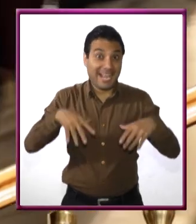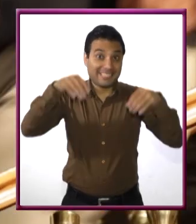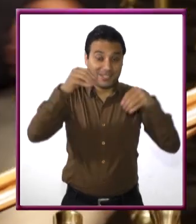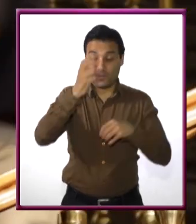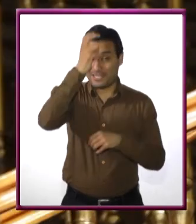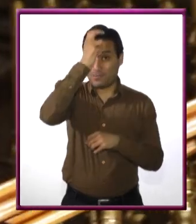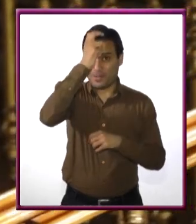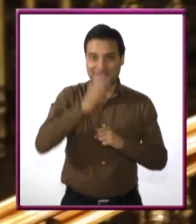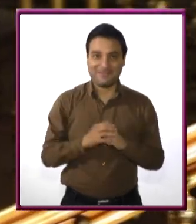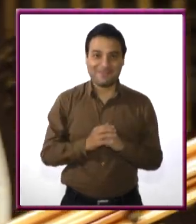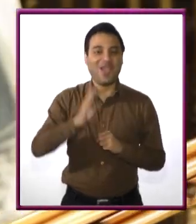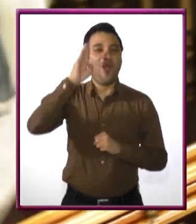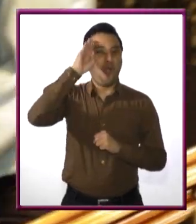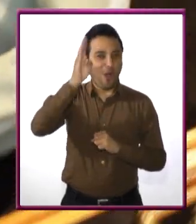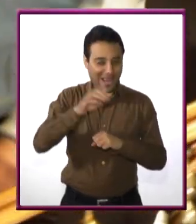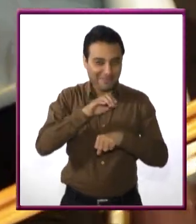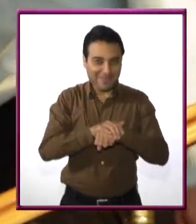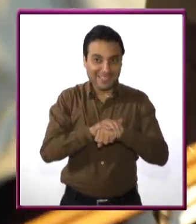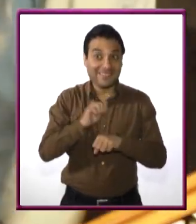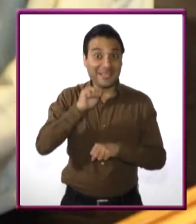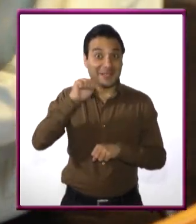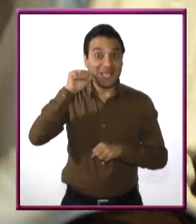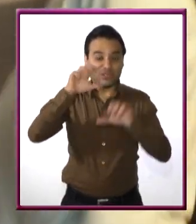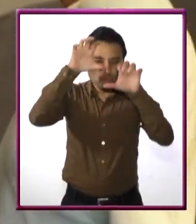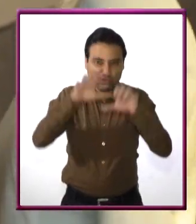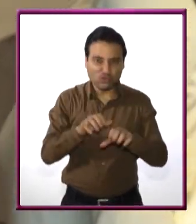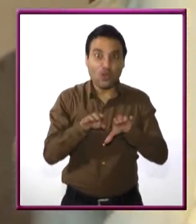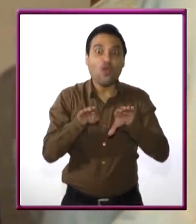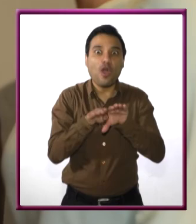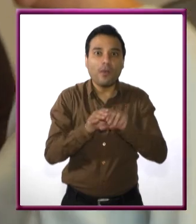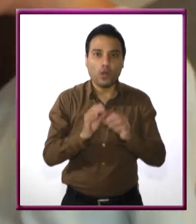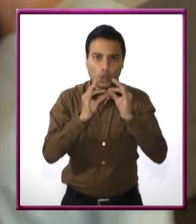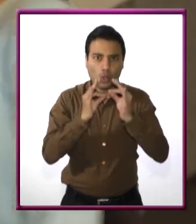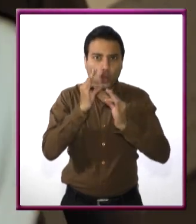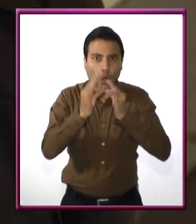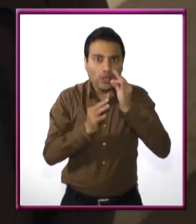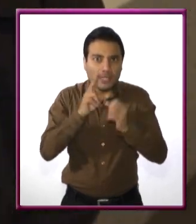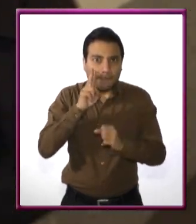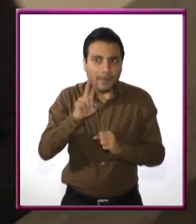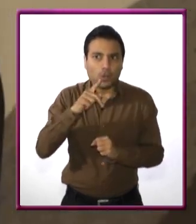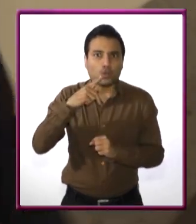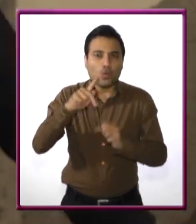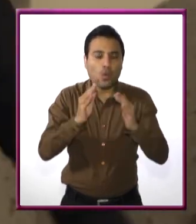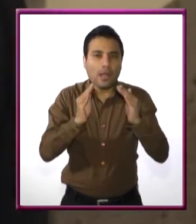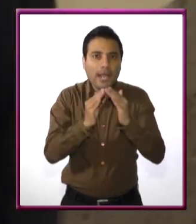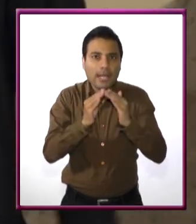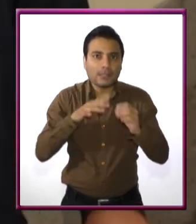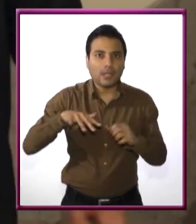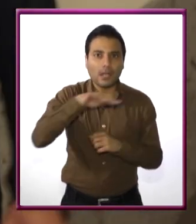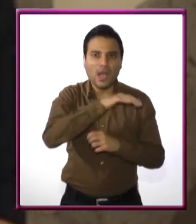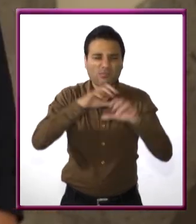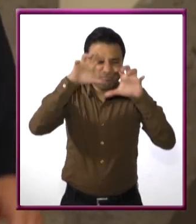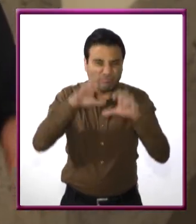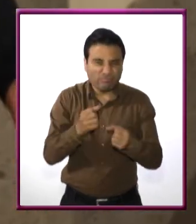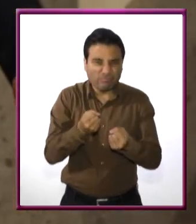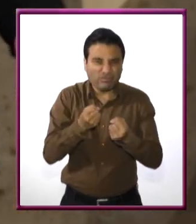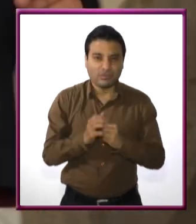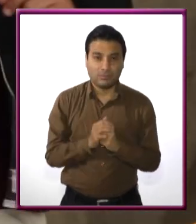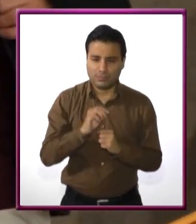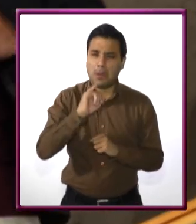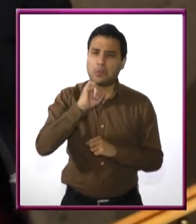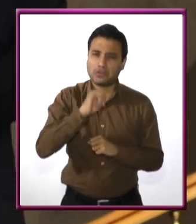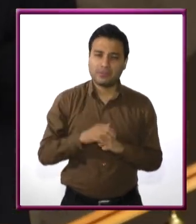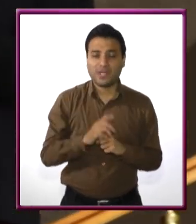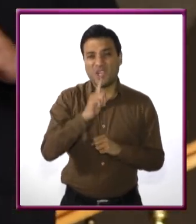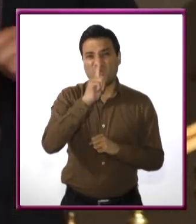de Chapultepec. ¡Hola, amiga! ¿Cómo te fue ayer con la tormenta? Hoy las noticias que por tu zona llovió horrible. ¿Todo bien? Pues mira,